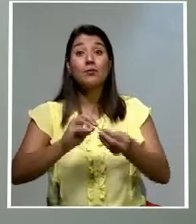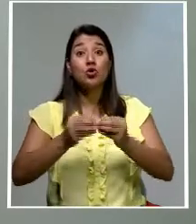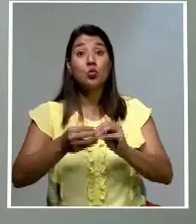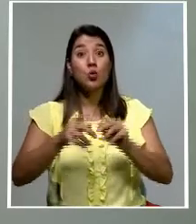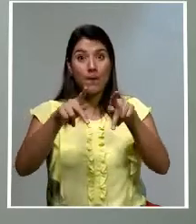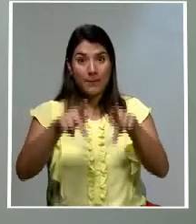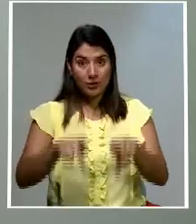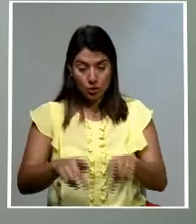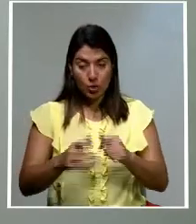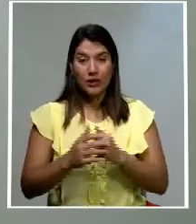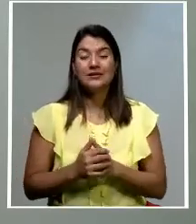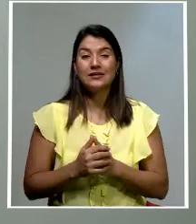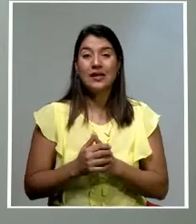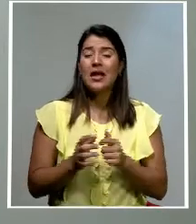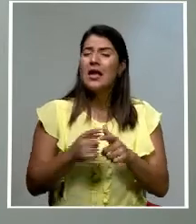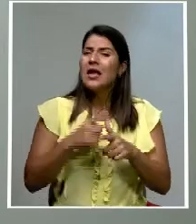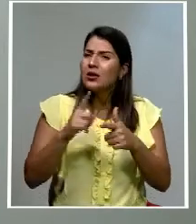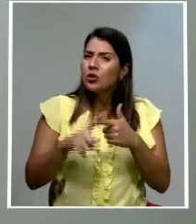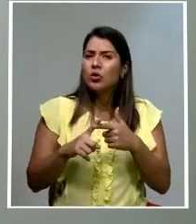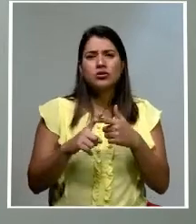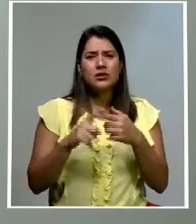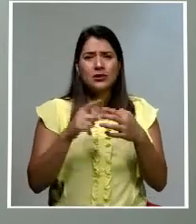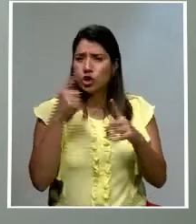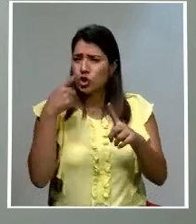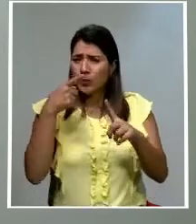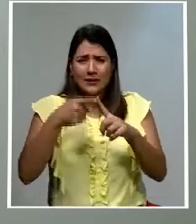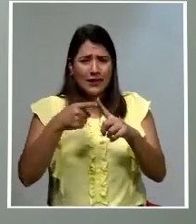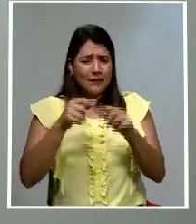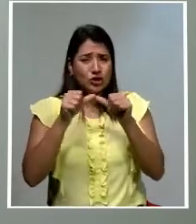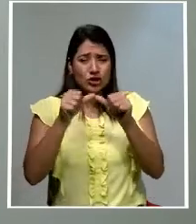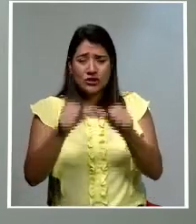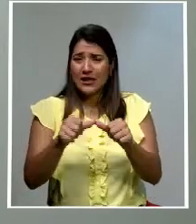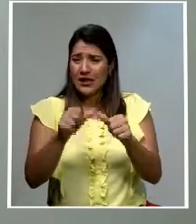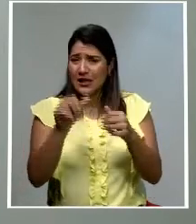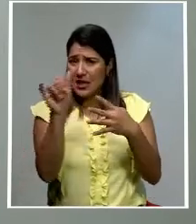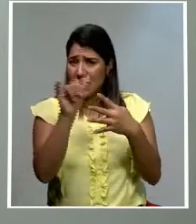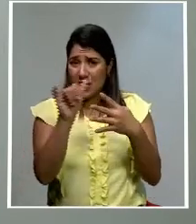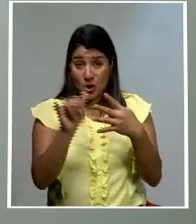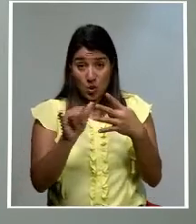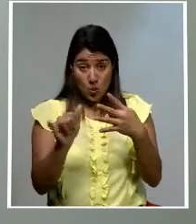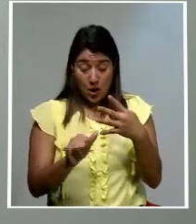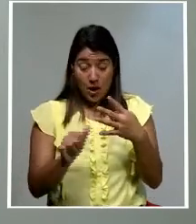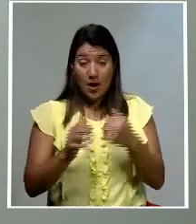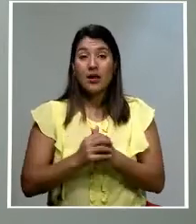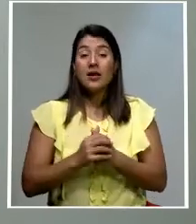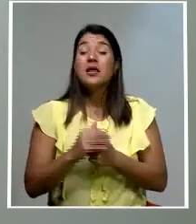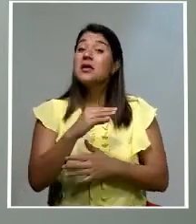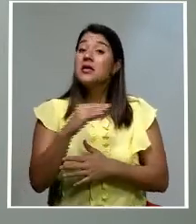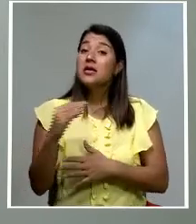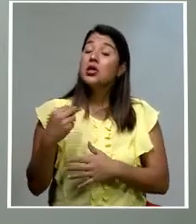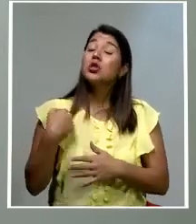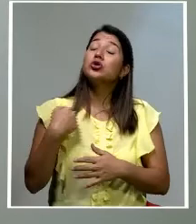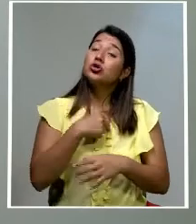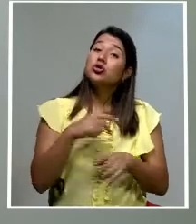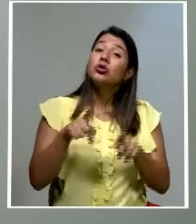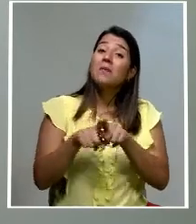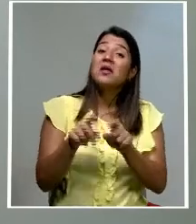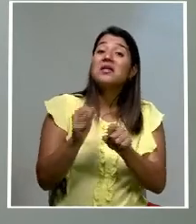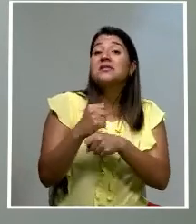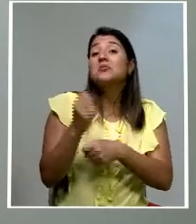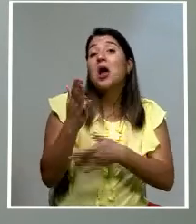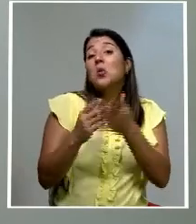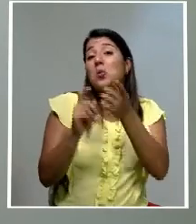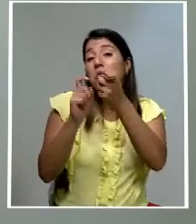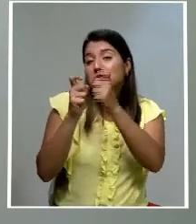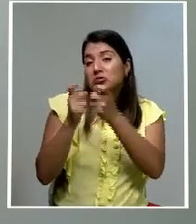decir, los elementos fundamentales han sido básicamente los mismos. Alrededor de eso hemos estado haciendo diversos cambios. ¿Y